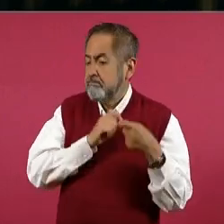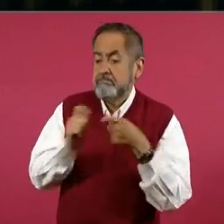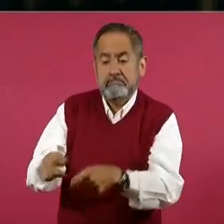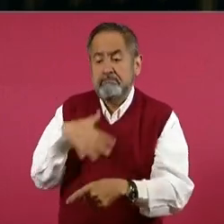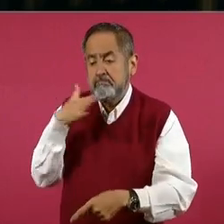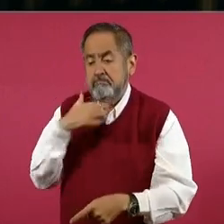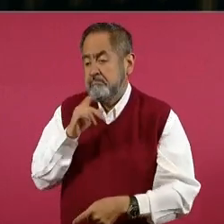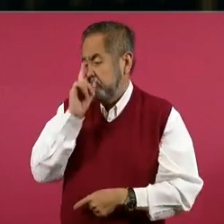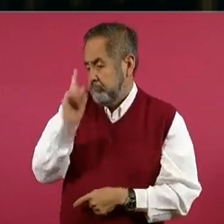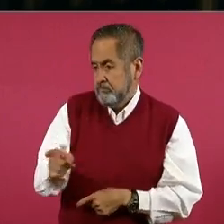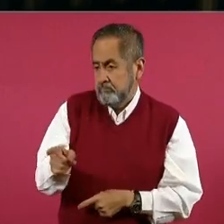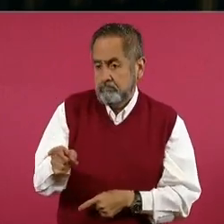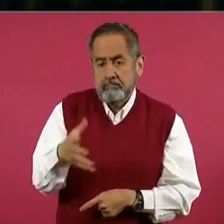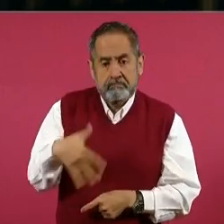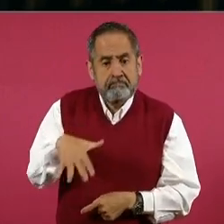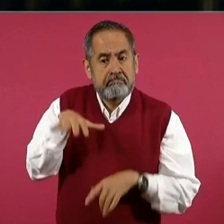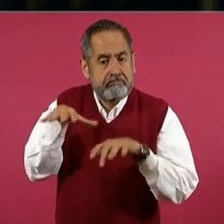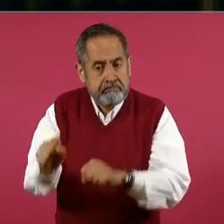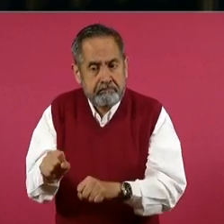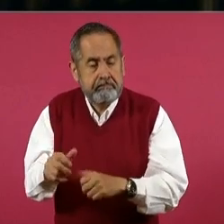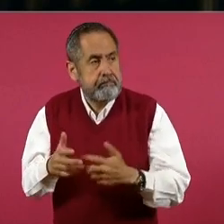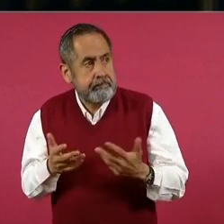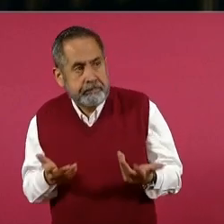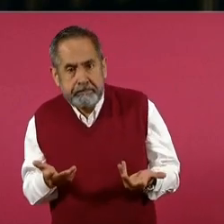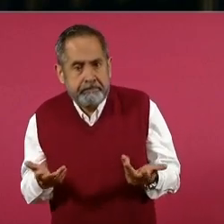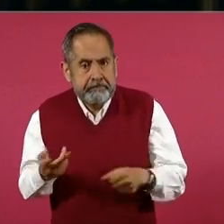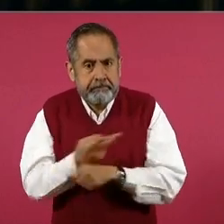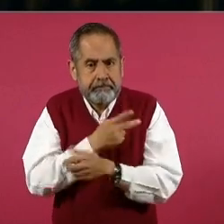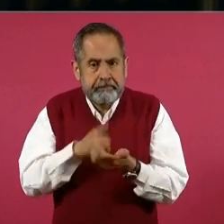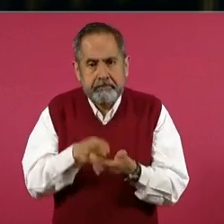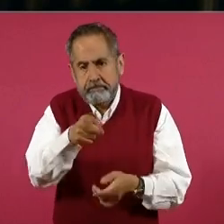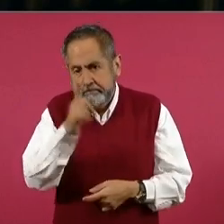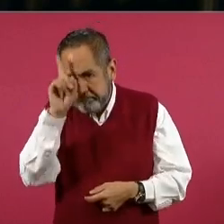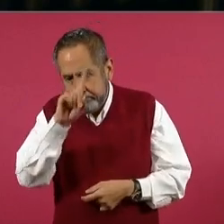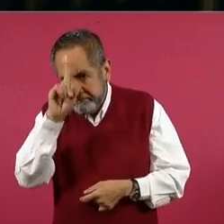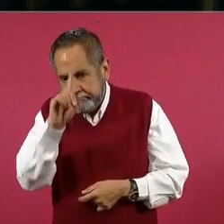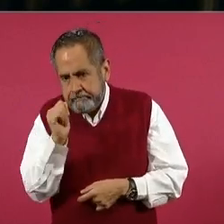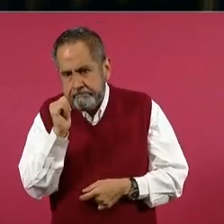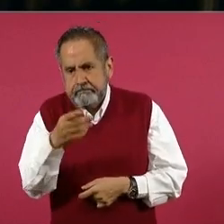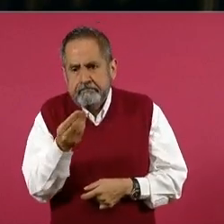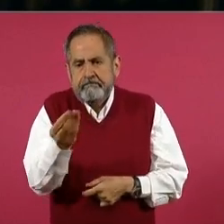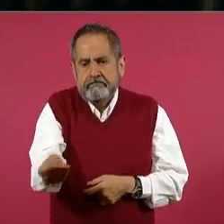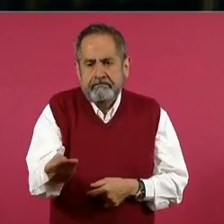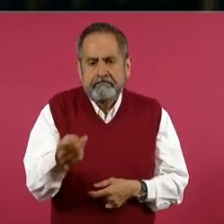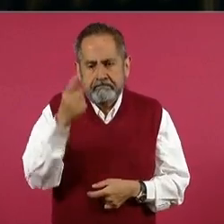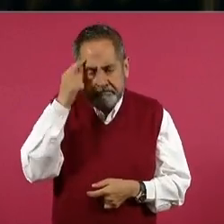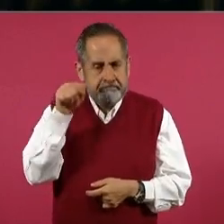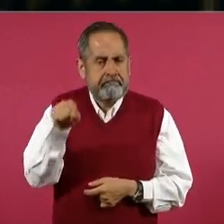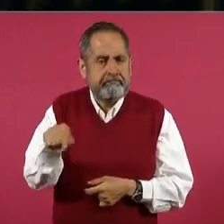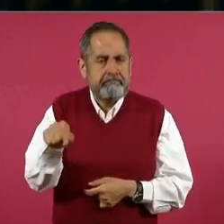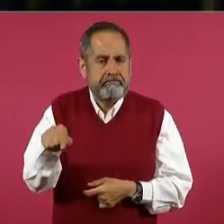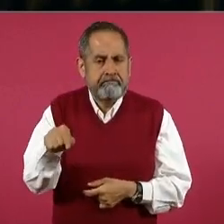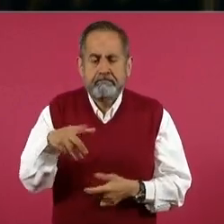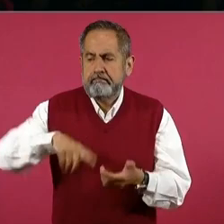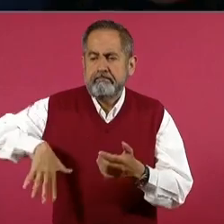alguna información al respecto y si le hace alguna recomendación en particular, dado